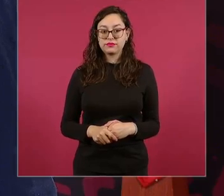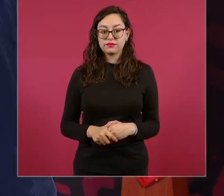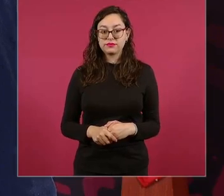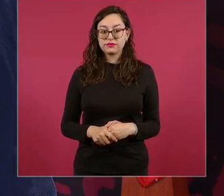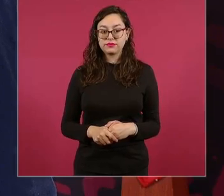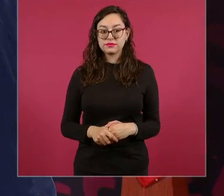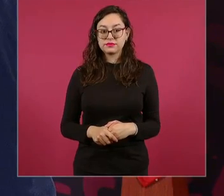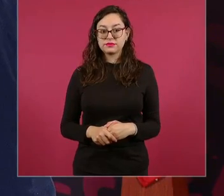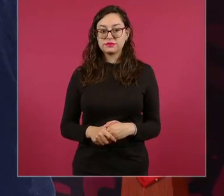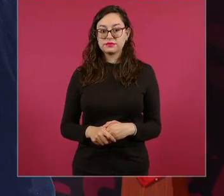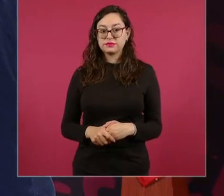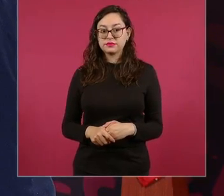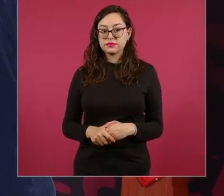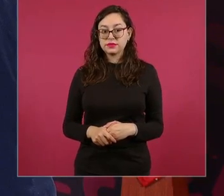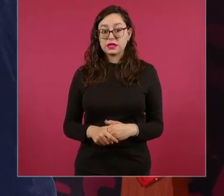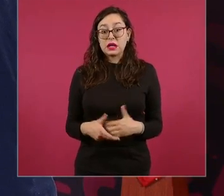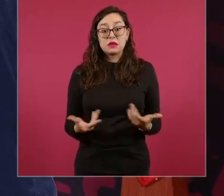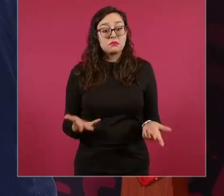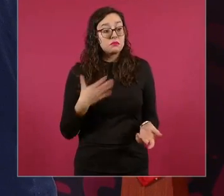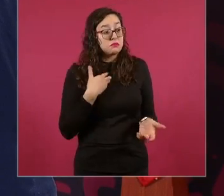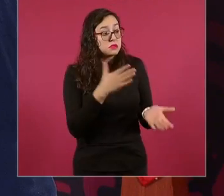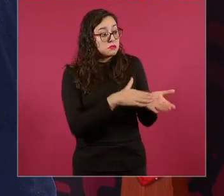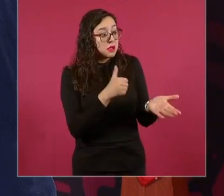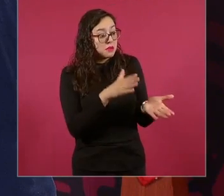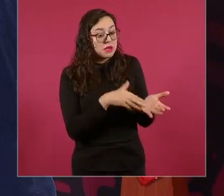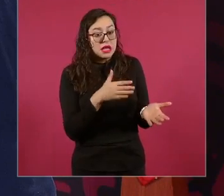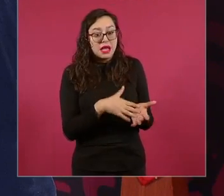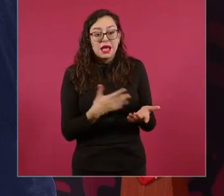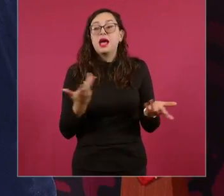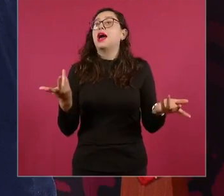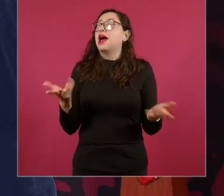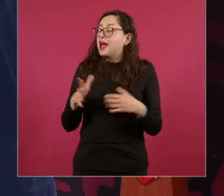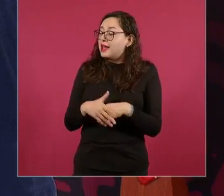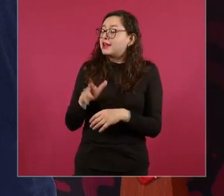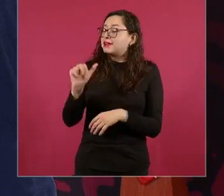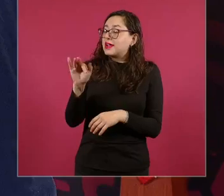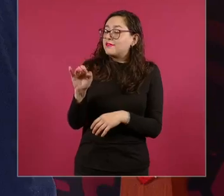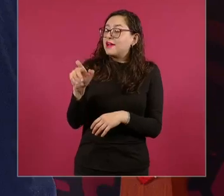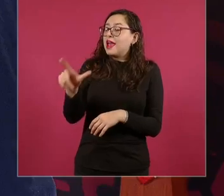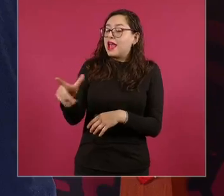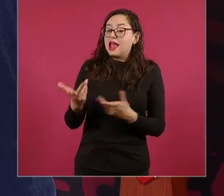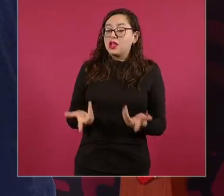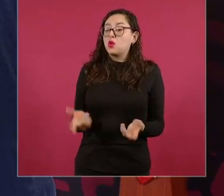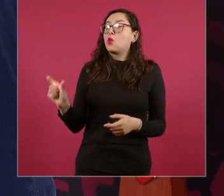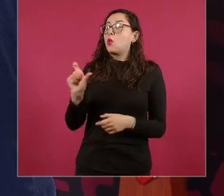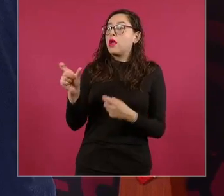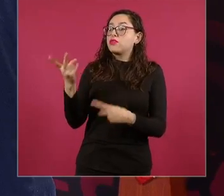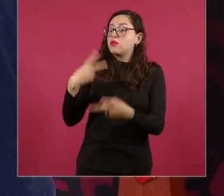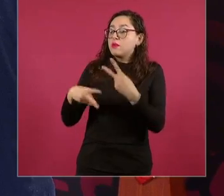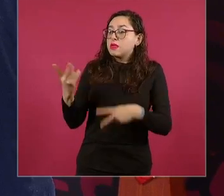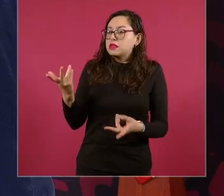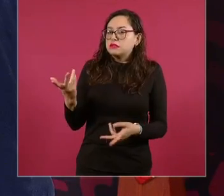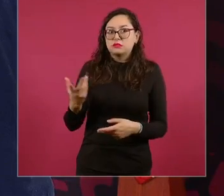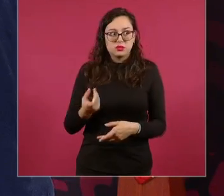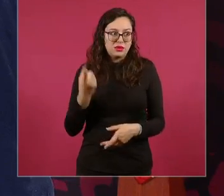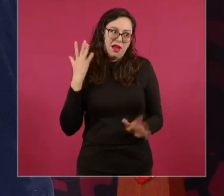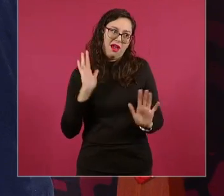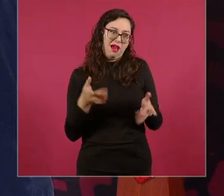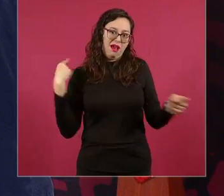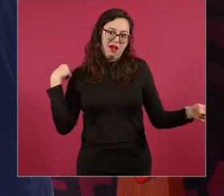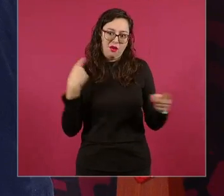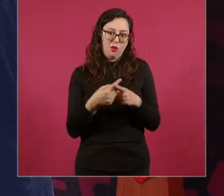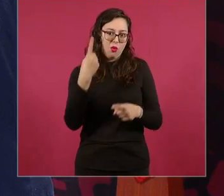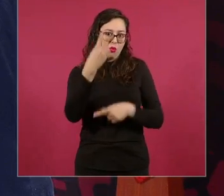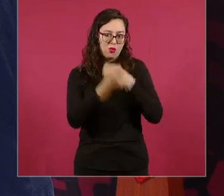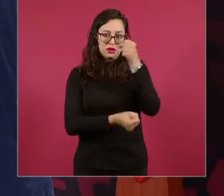¿Qué pasó con los papeles, señor Navarro? ¿Qué pasó, Rafaelito? ¿Qué pasó? ¿Pues cuánto te dije que teñeras? Hace un año. Hace un